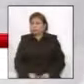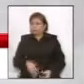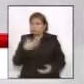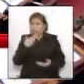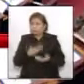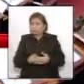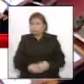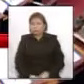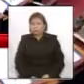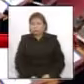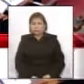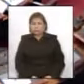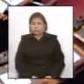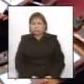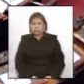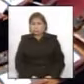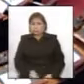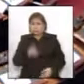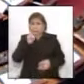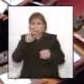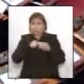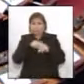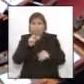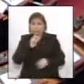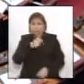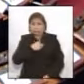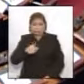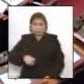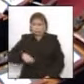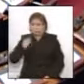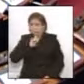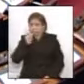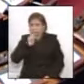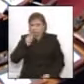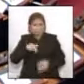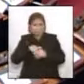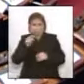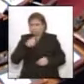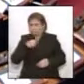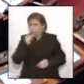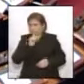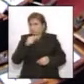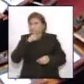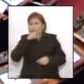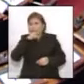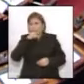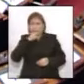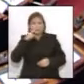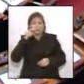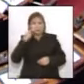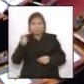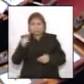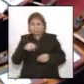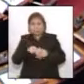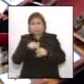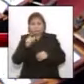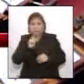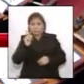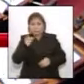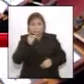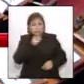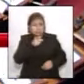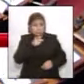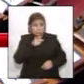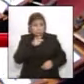Jorita. Soporte técnico. Iván no va a renunciar al presidente, y yo tampoco. Yo tampoco. Y yo ahora sí le digo. Ustedes,